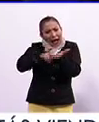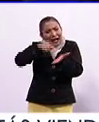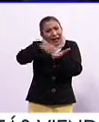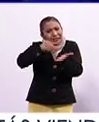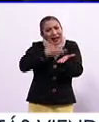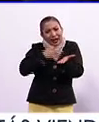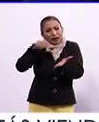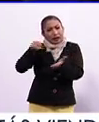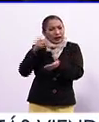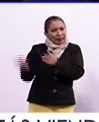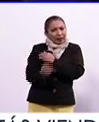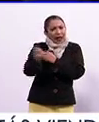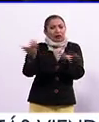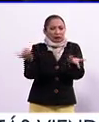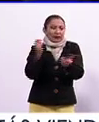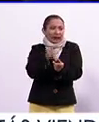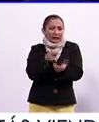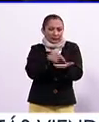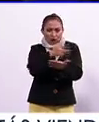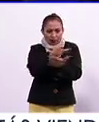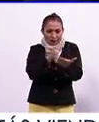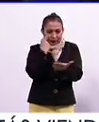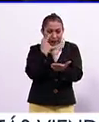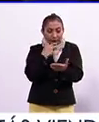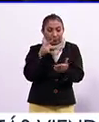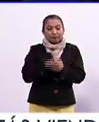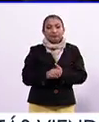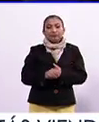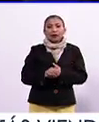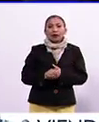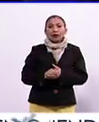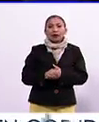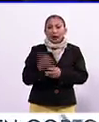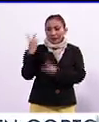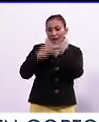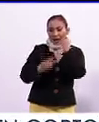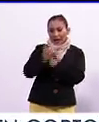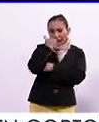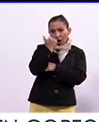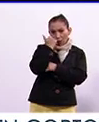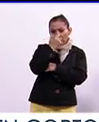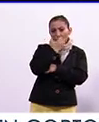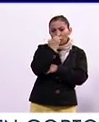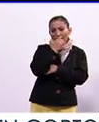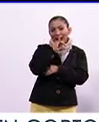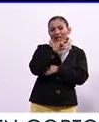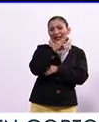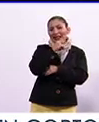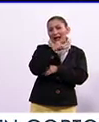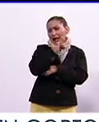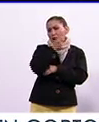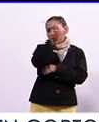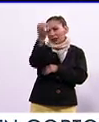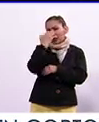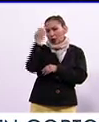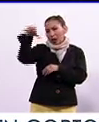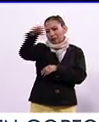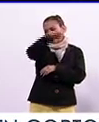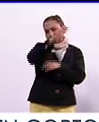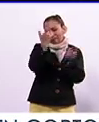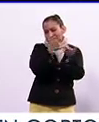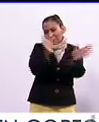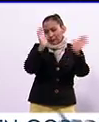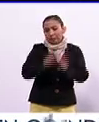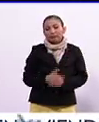pena tenerlo toda la vida. ¿De qué se trata? Nos entran estudiantes a la Facultad de Ingeniería y a cualquier facultad, ¿no? De lo que